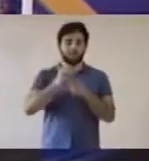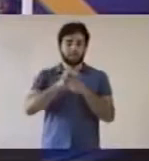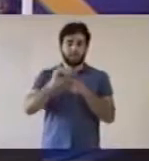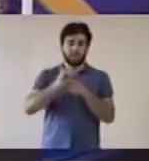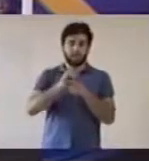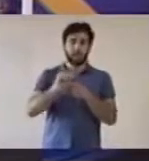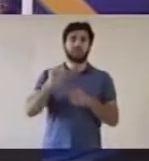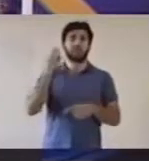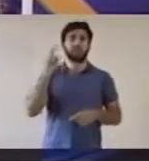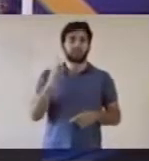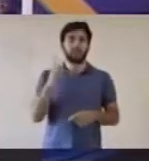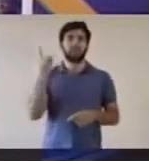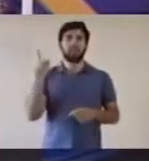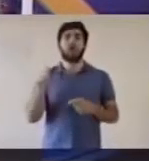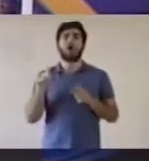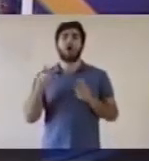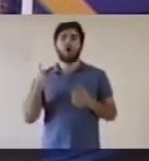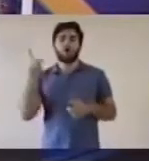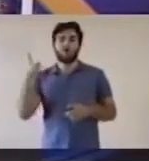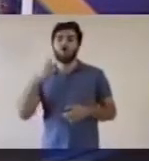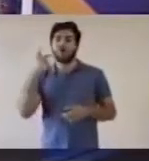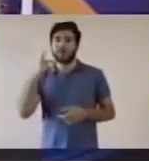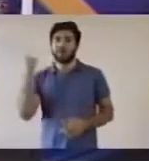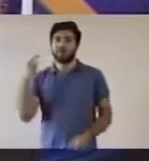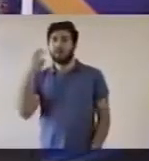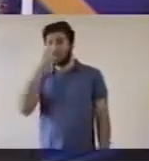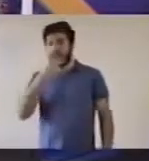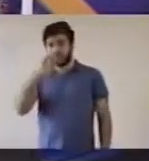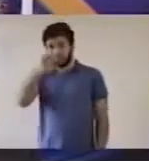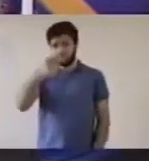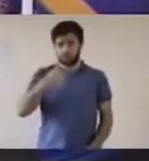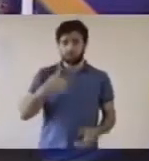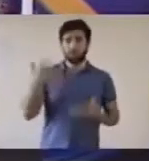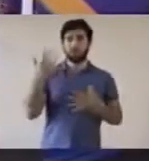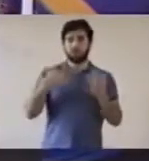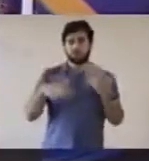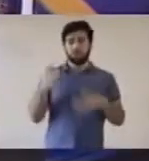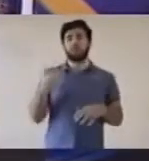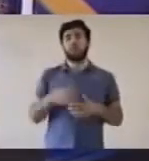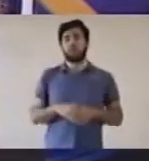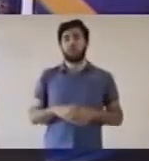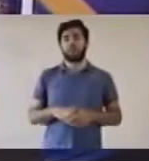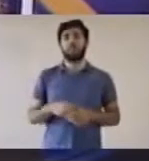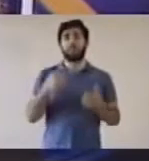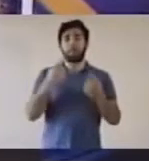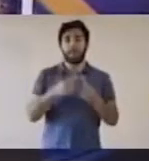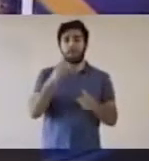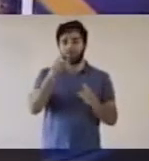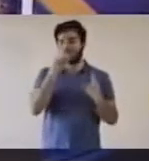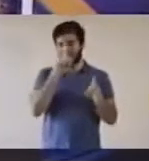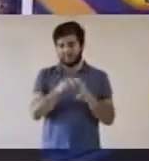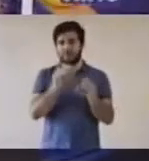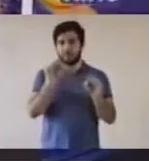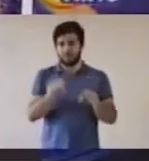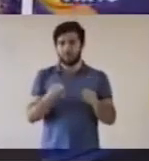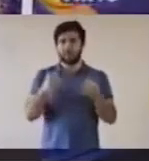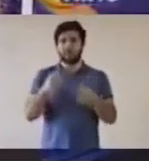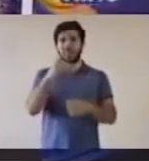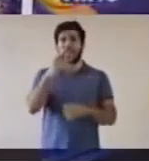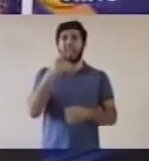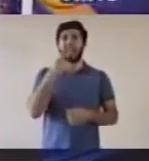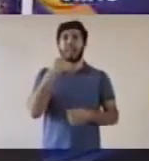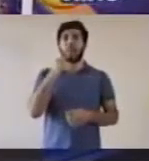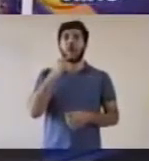practicar un poquito siempre nuestra gesticulación. Para ello vamos a sacar nuestra lengua lo más que podamos de